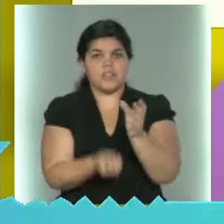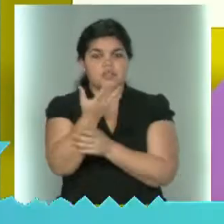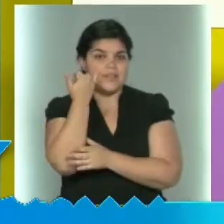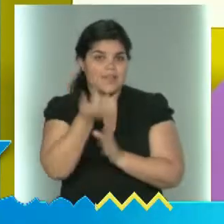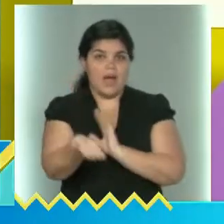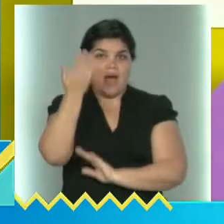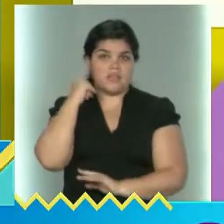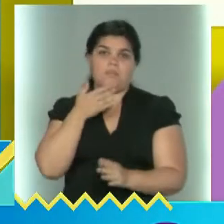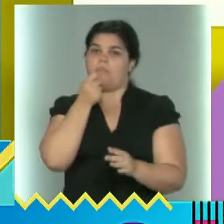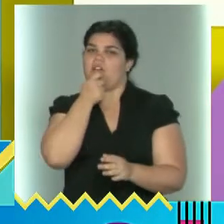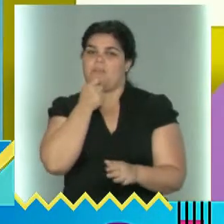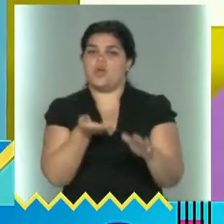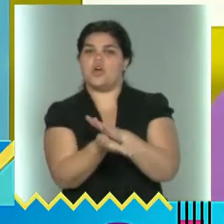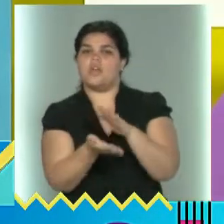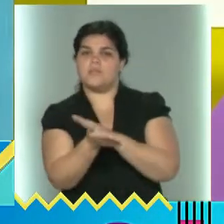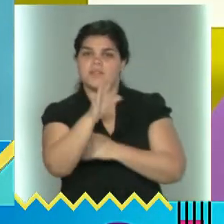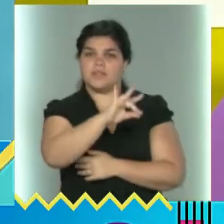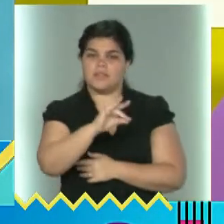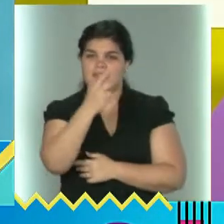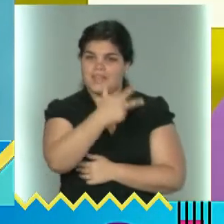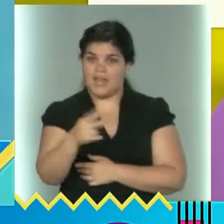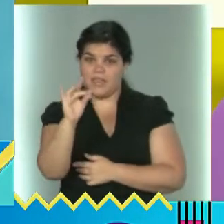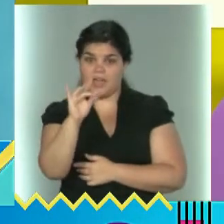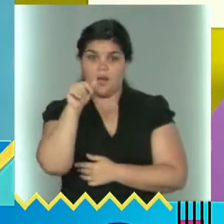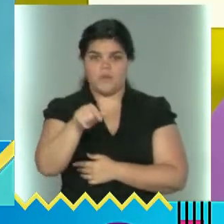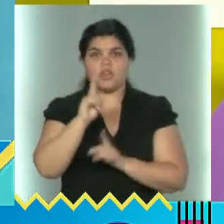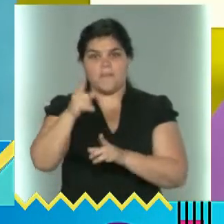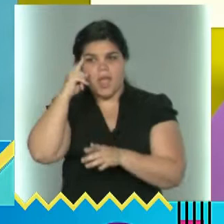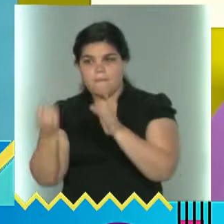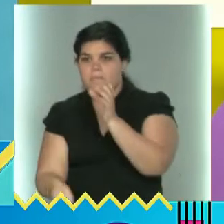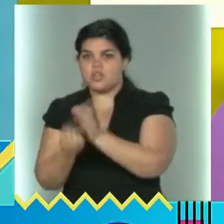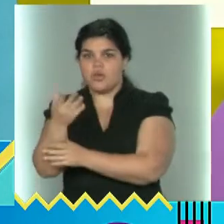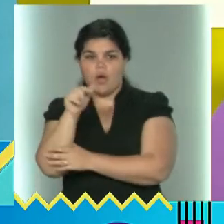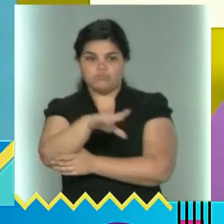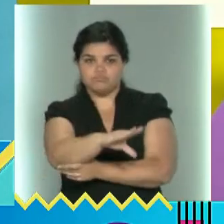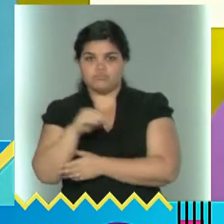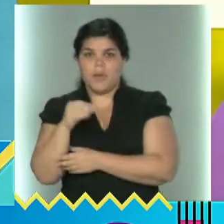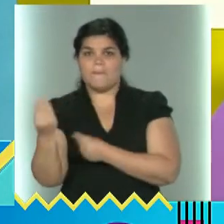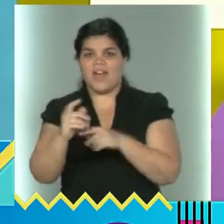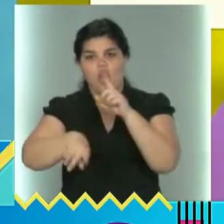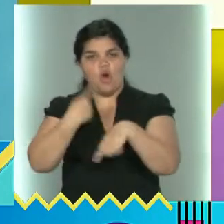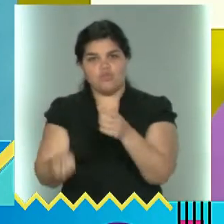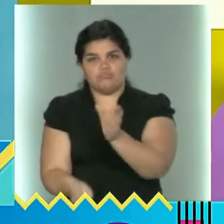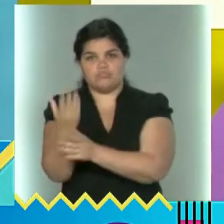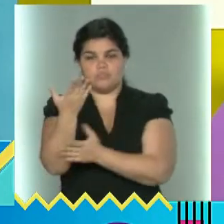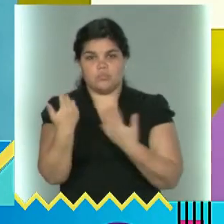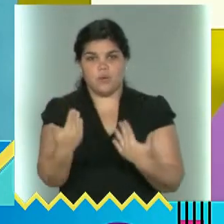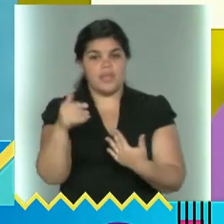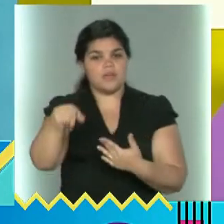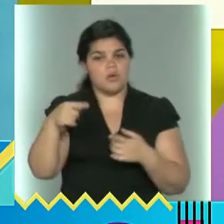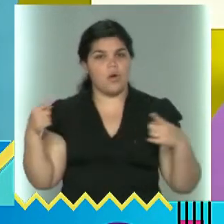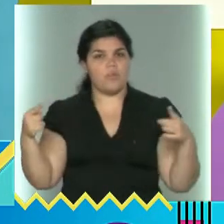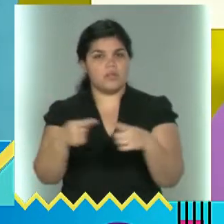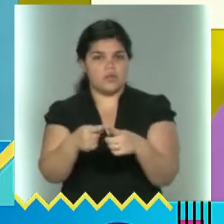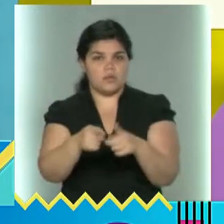como una impresora 3D, pero a partir de ahí hay un inventor atrás para otro producto más, ¿no? Y con un fin social, en este caso, tiene que ver